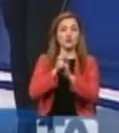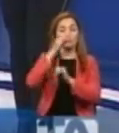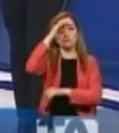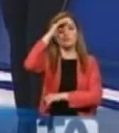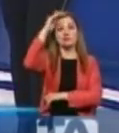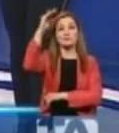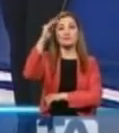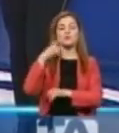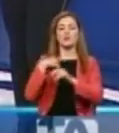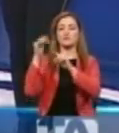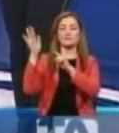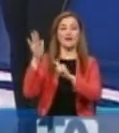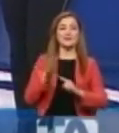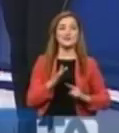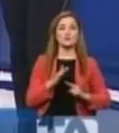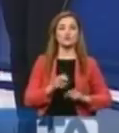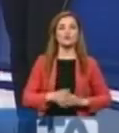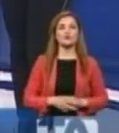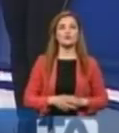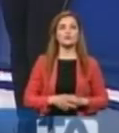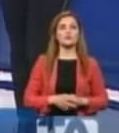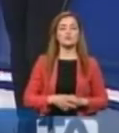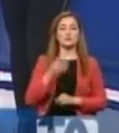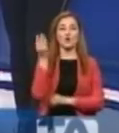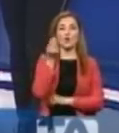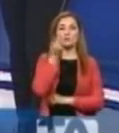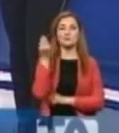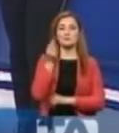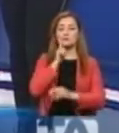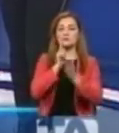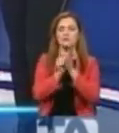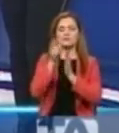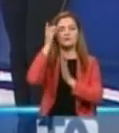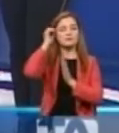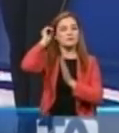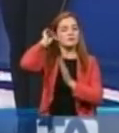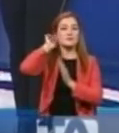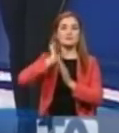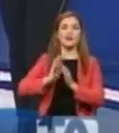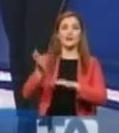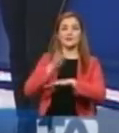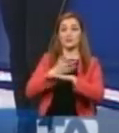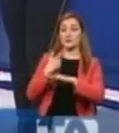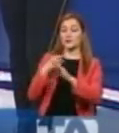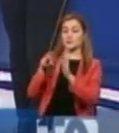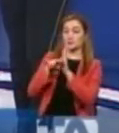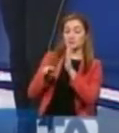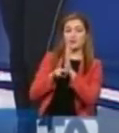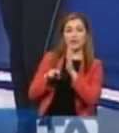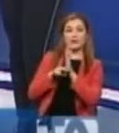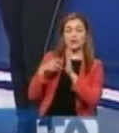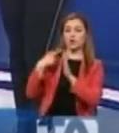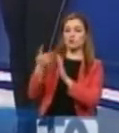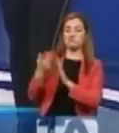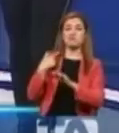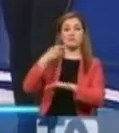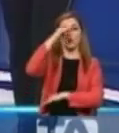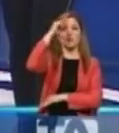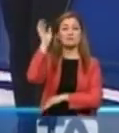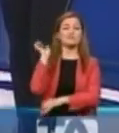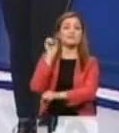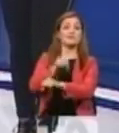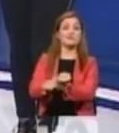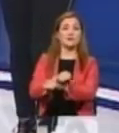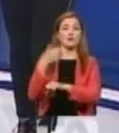policial por discriminación. Los cientos de jóvenes perjudicados aseguran que fueron rechazados por su estatura. Así es, y